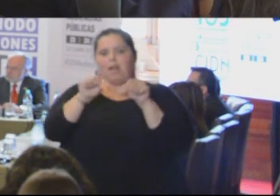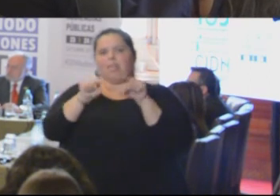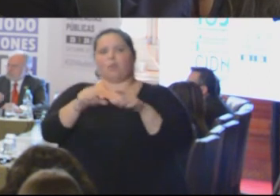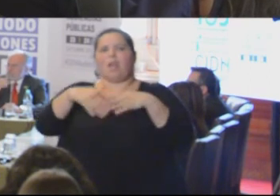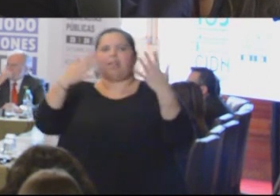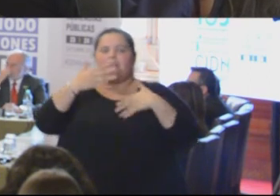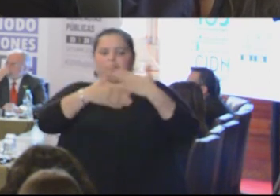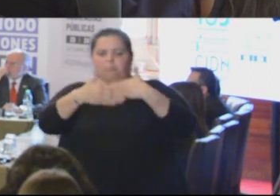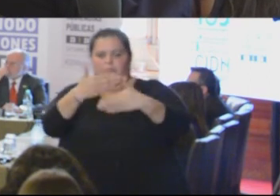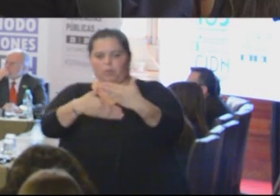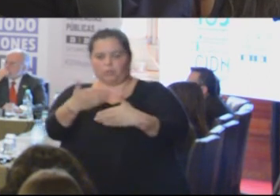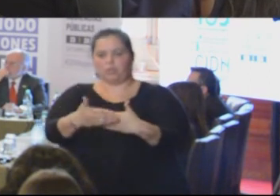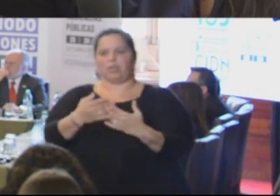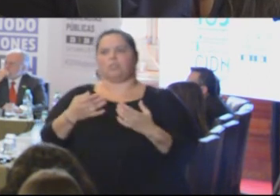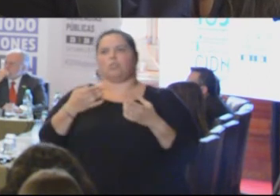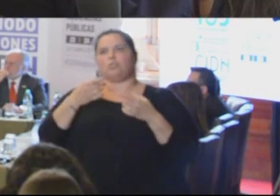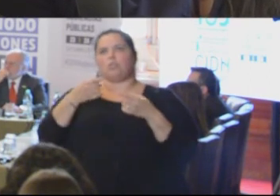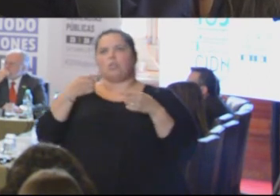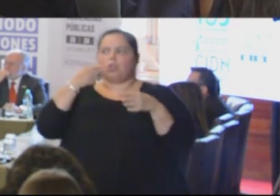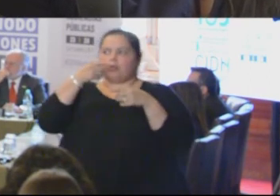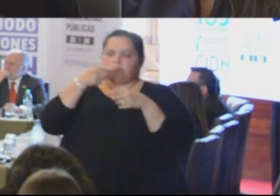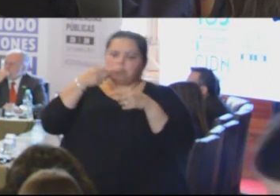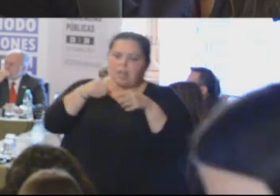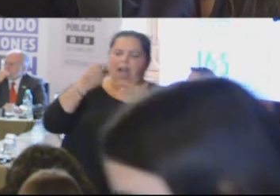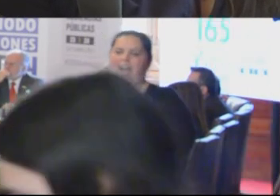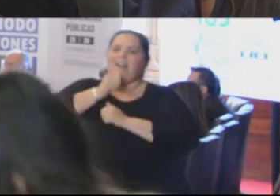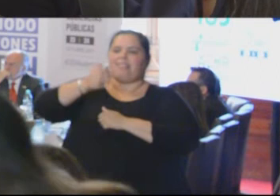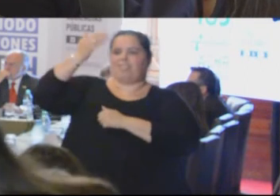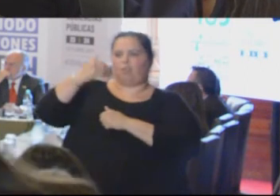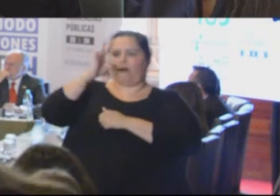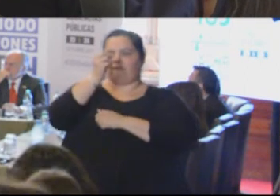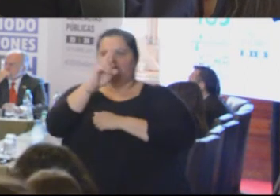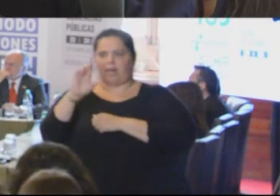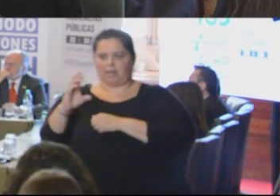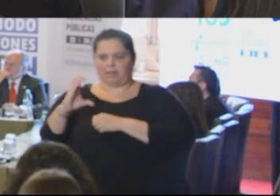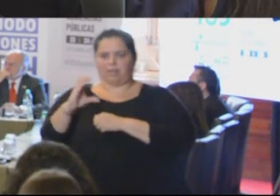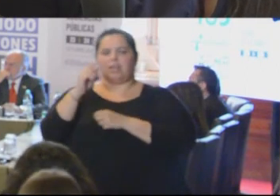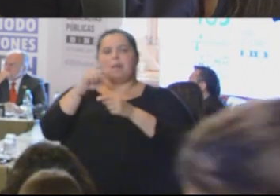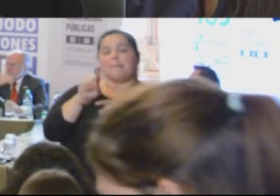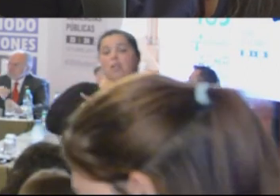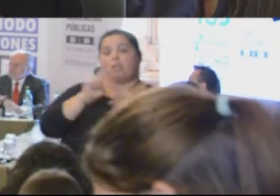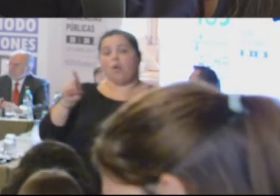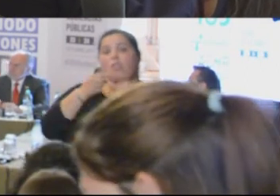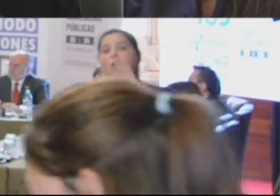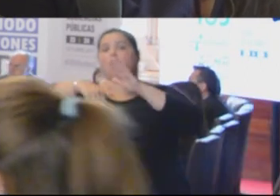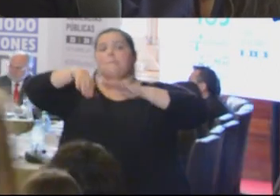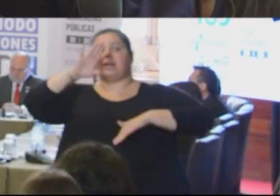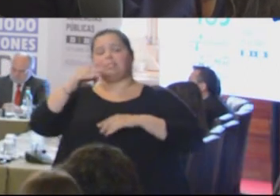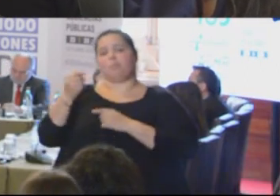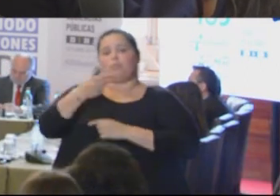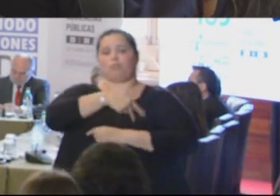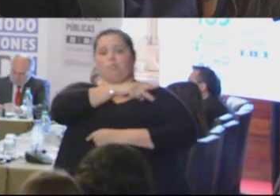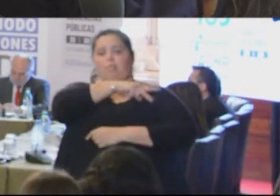de los antiguos de los antiguos farc pero no así de los máximos comandantes de la fuerza pública comprometidos en la